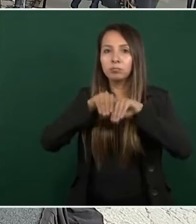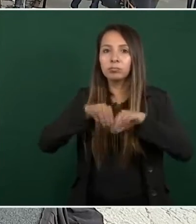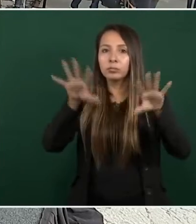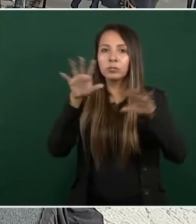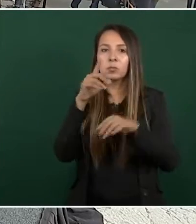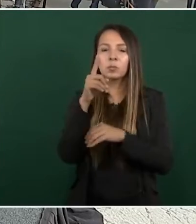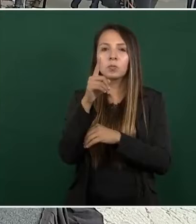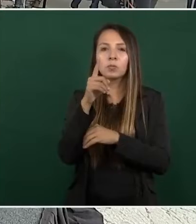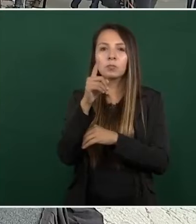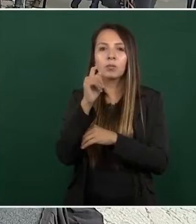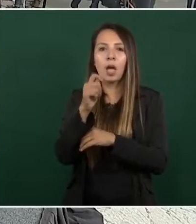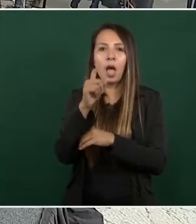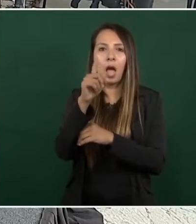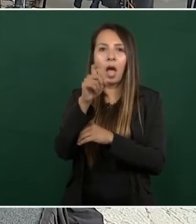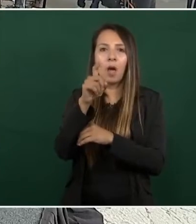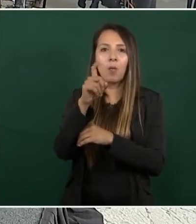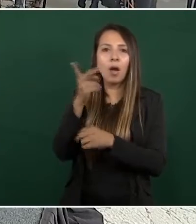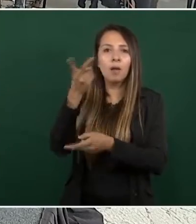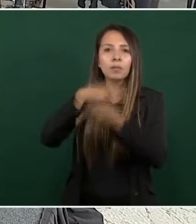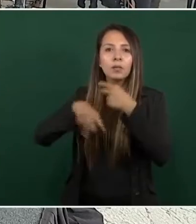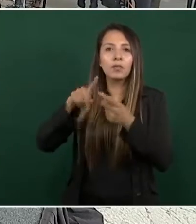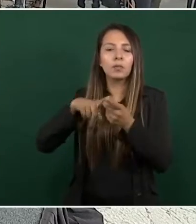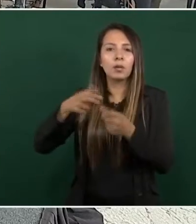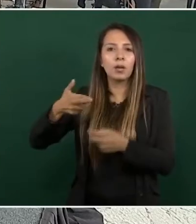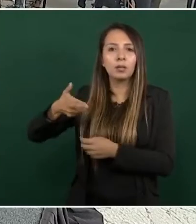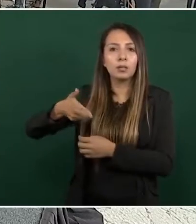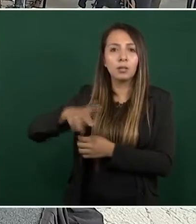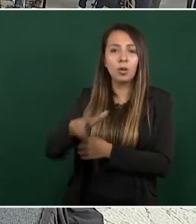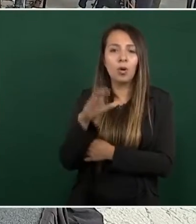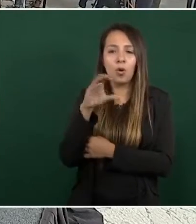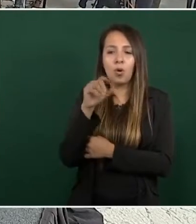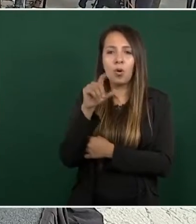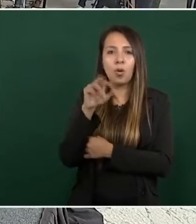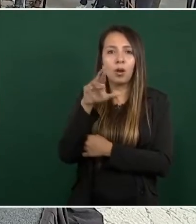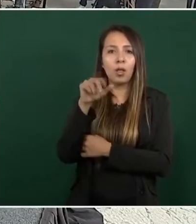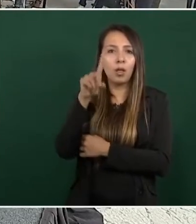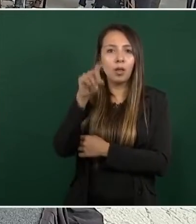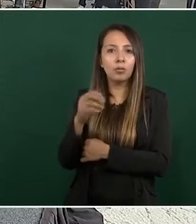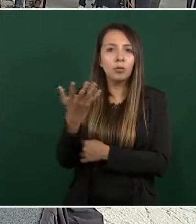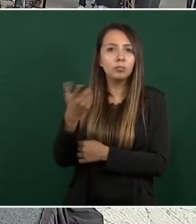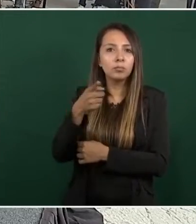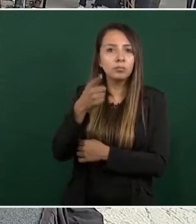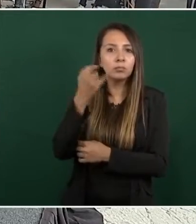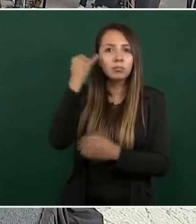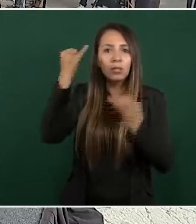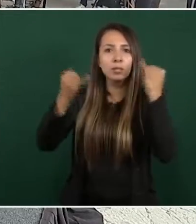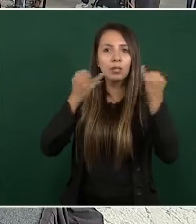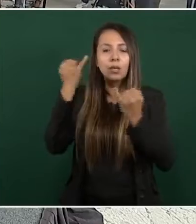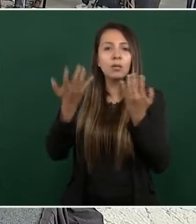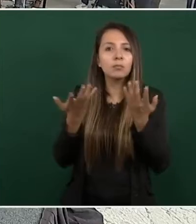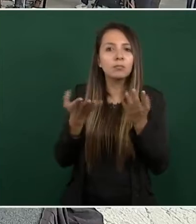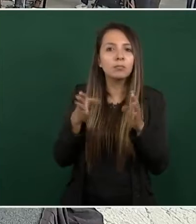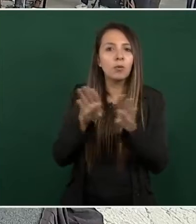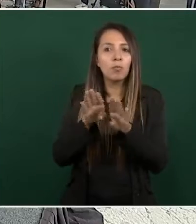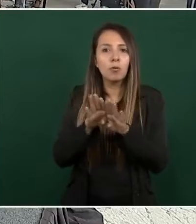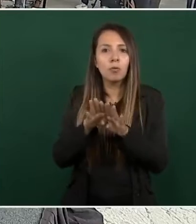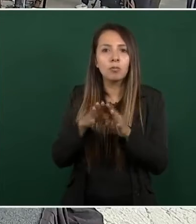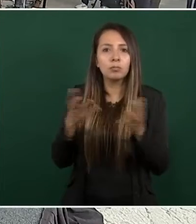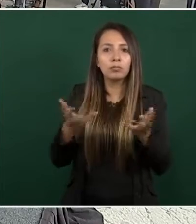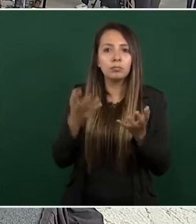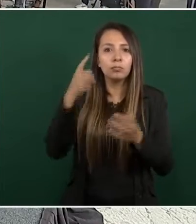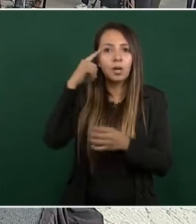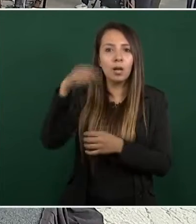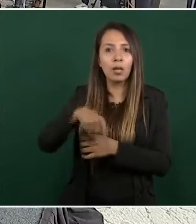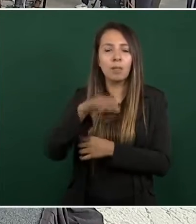de agua que proviene del río Colorado. ¿Cuál será la estrategia que se seguirá para impedir que se viva, que Baja